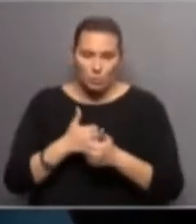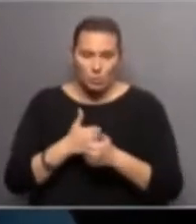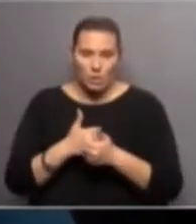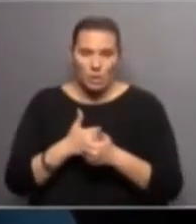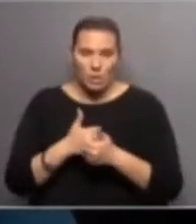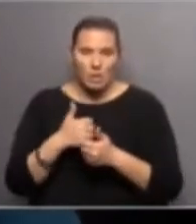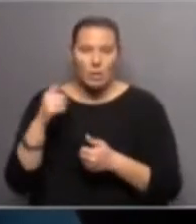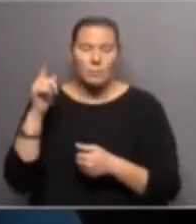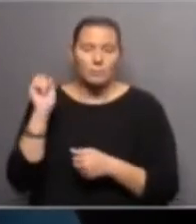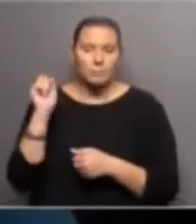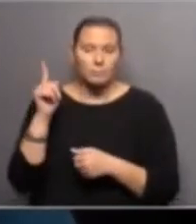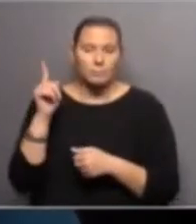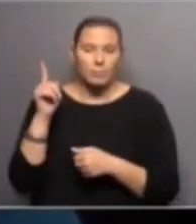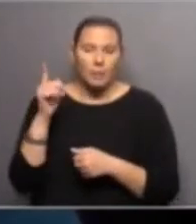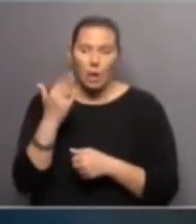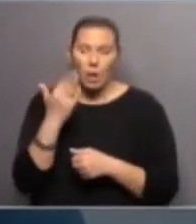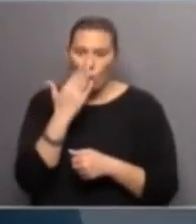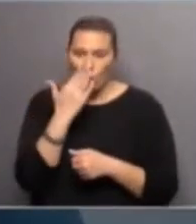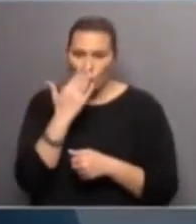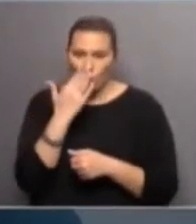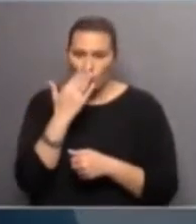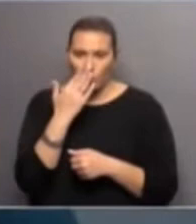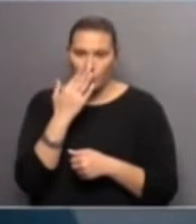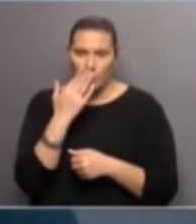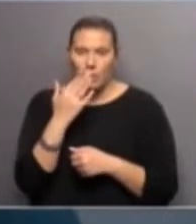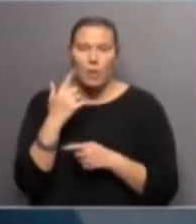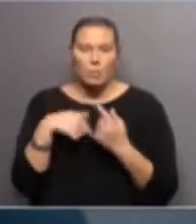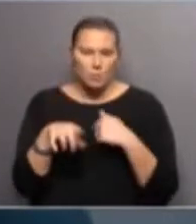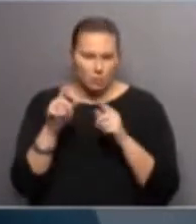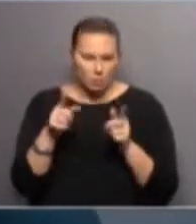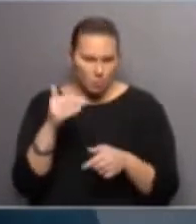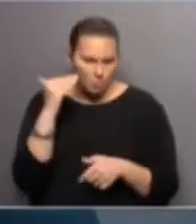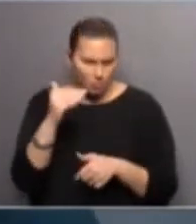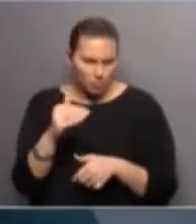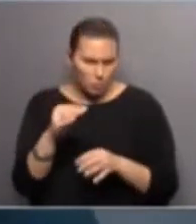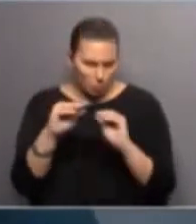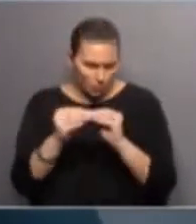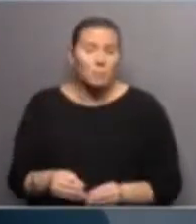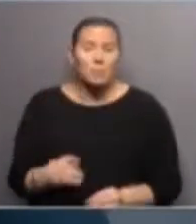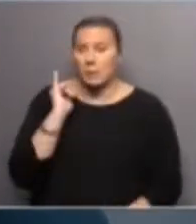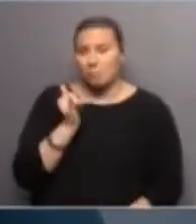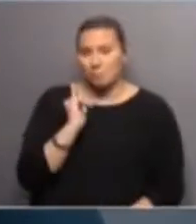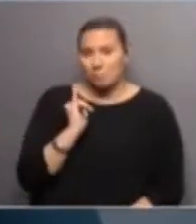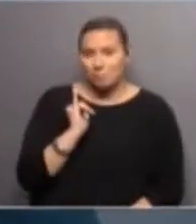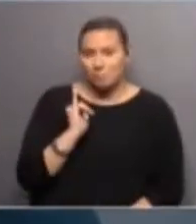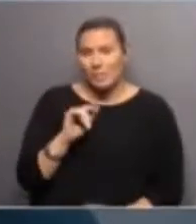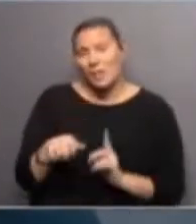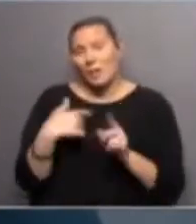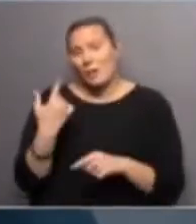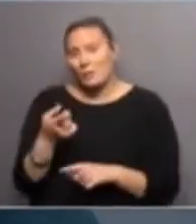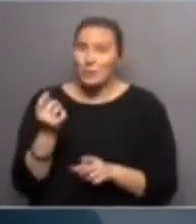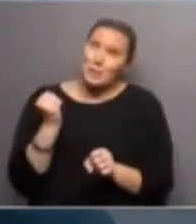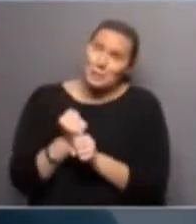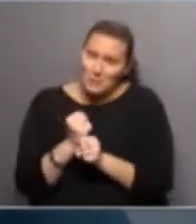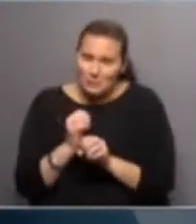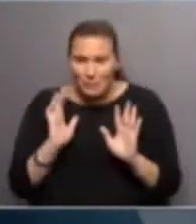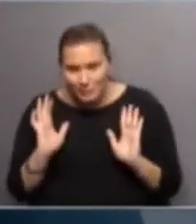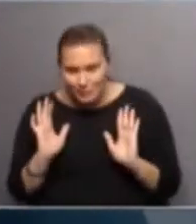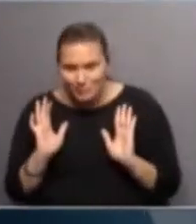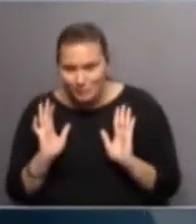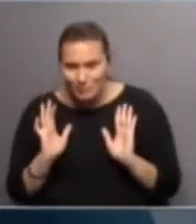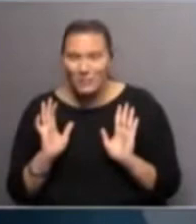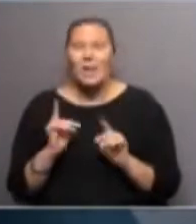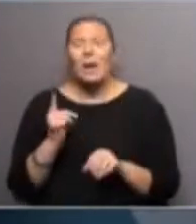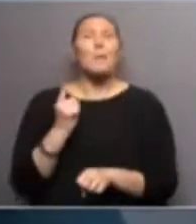Falda, allá en Córdoba. Bien, pero a su vez sos profesor de matemáticas. Exacto, sí. Y bueno, esa es mi otra tarea,